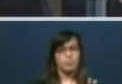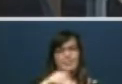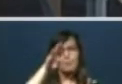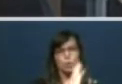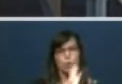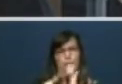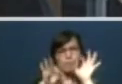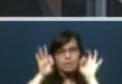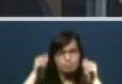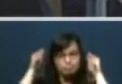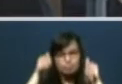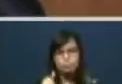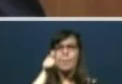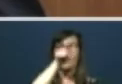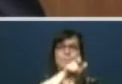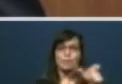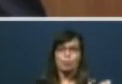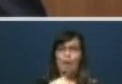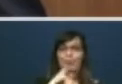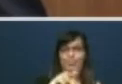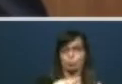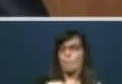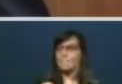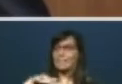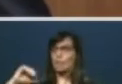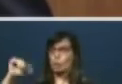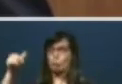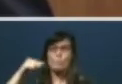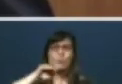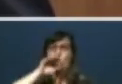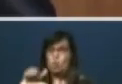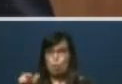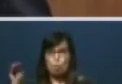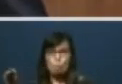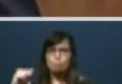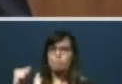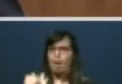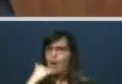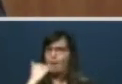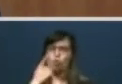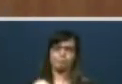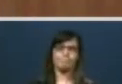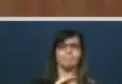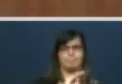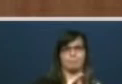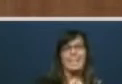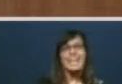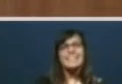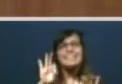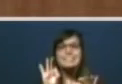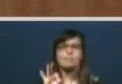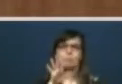actualmente a los estudiantes que no reciben beca del ministerio por no cumplir algunos de los requisitos de su convocatoria especialmente de los requisitos